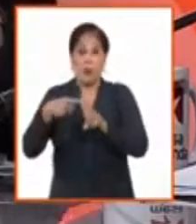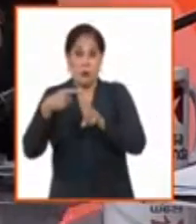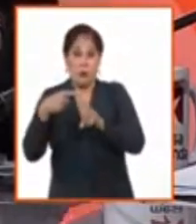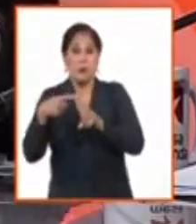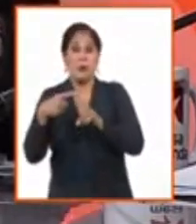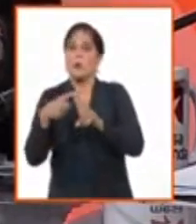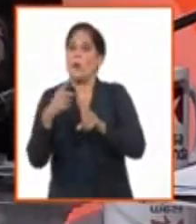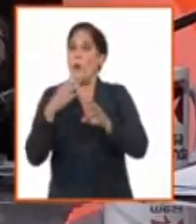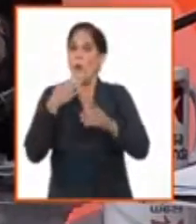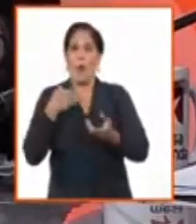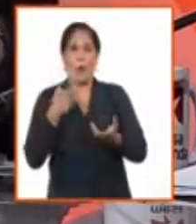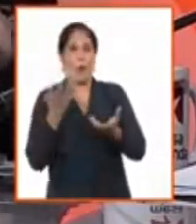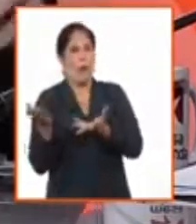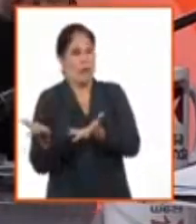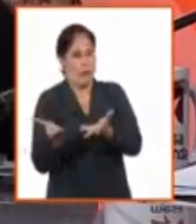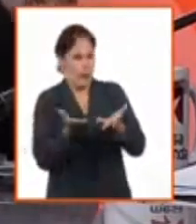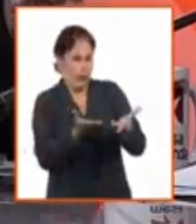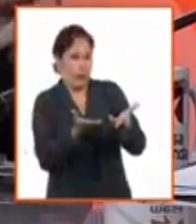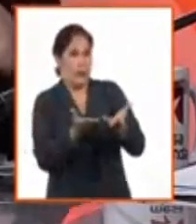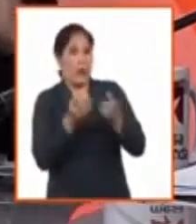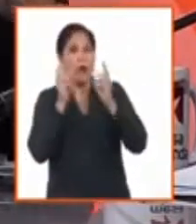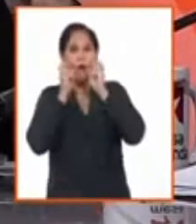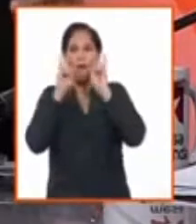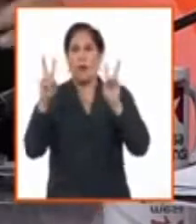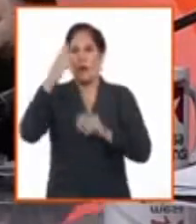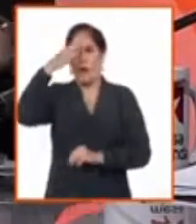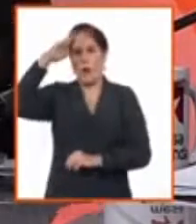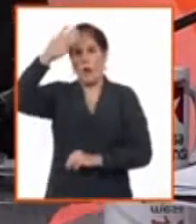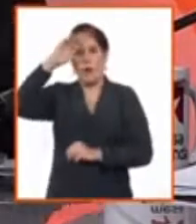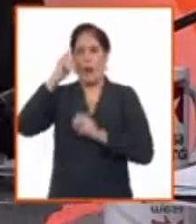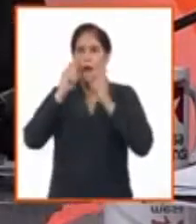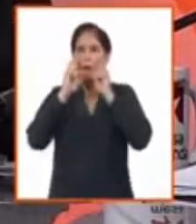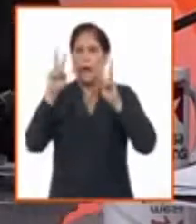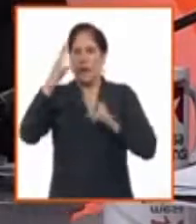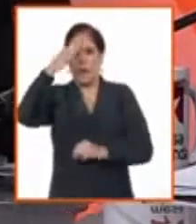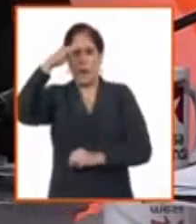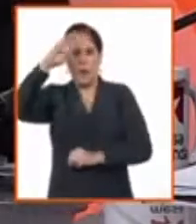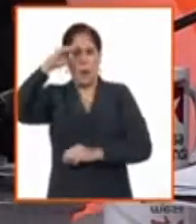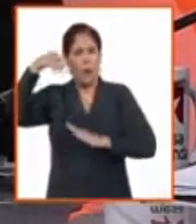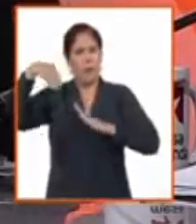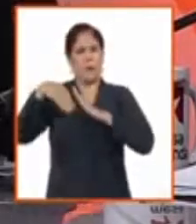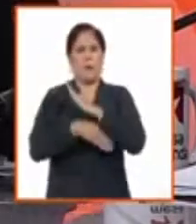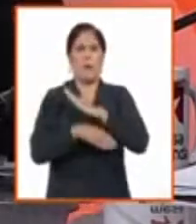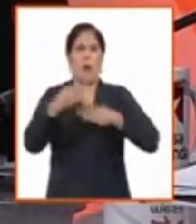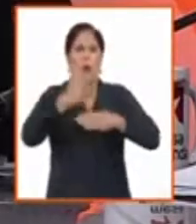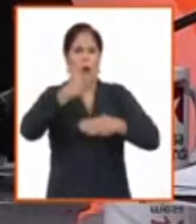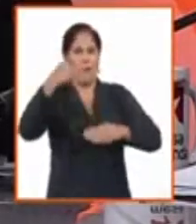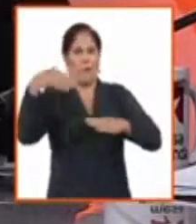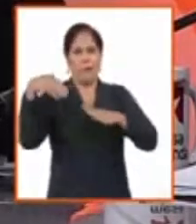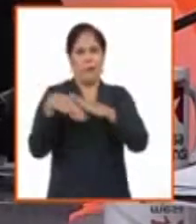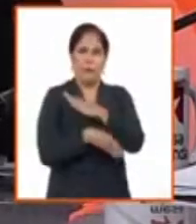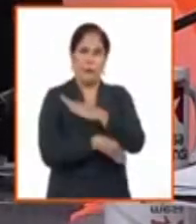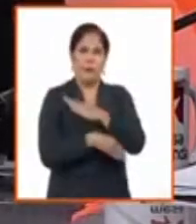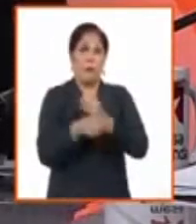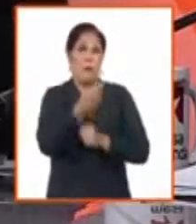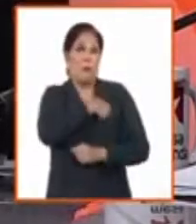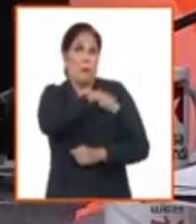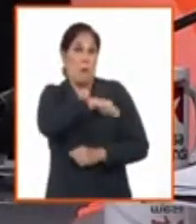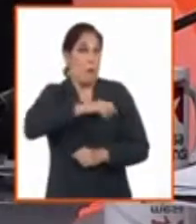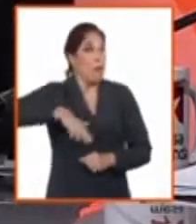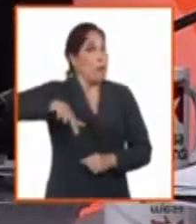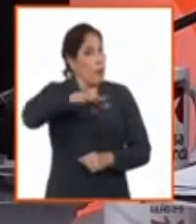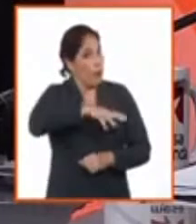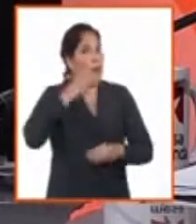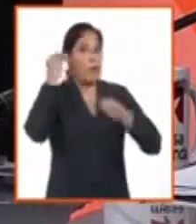recibido allí con gritos de viva cuba bajo el bloqueo en esta cumbre de los pueblos de la que se espera